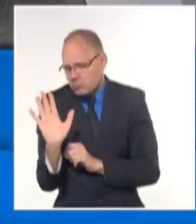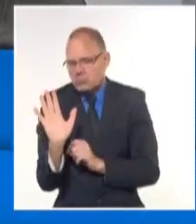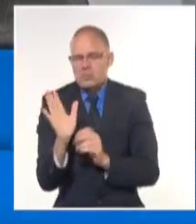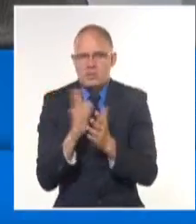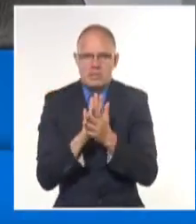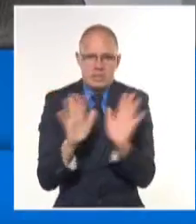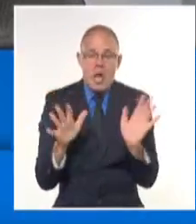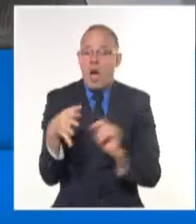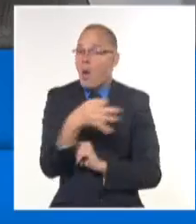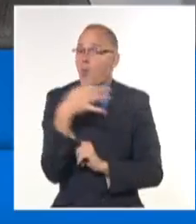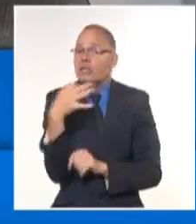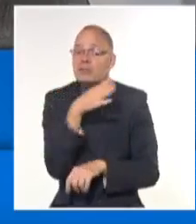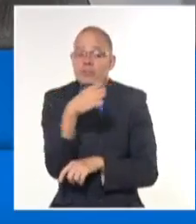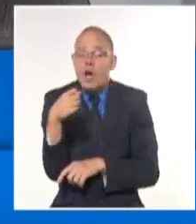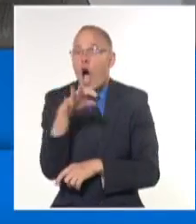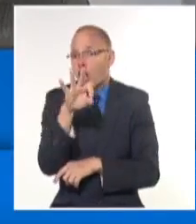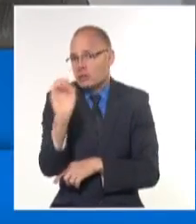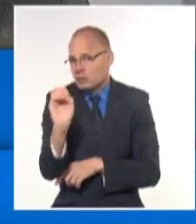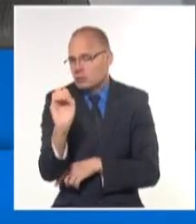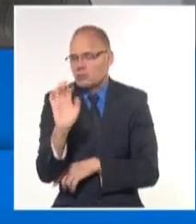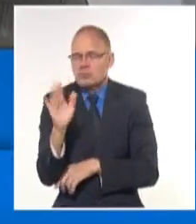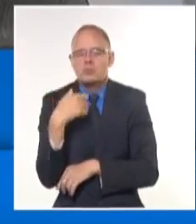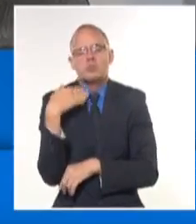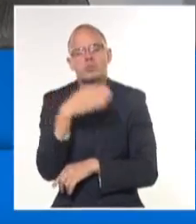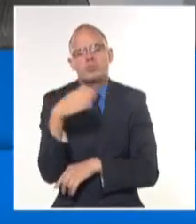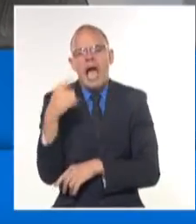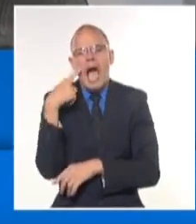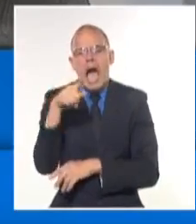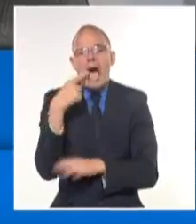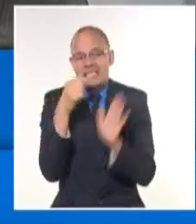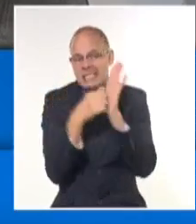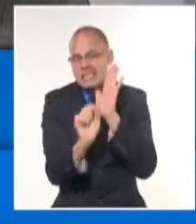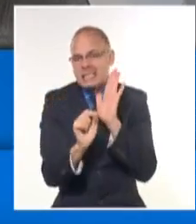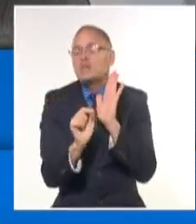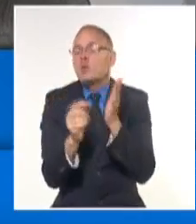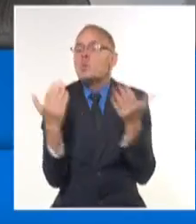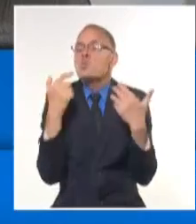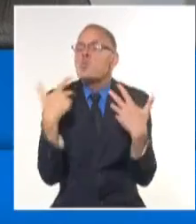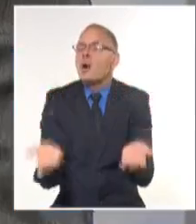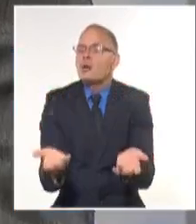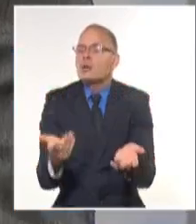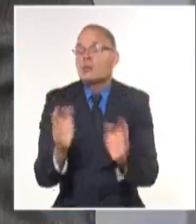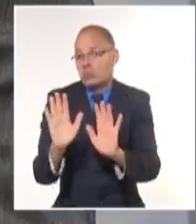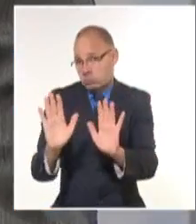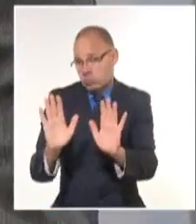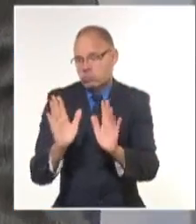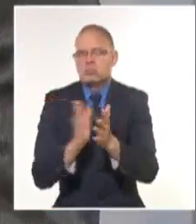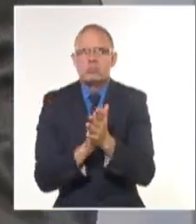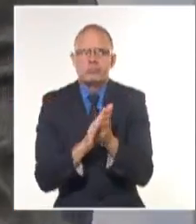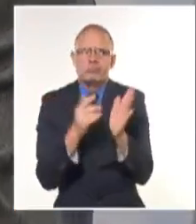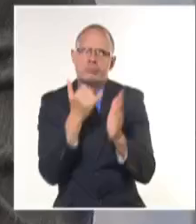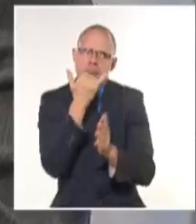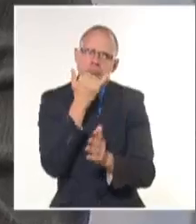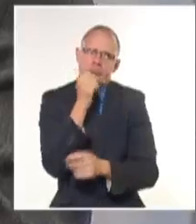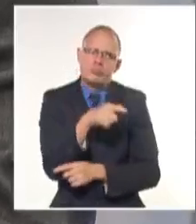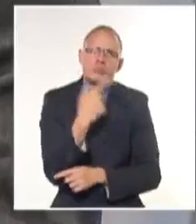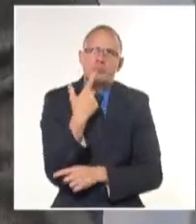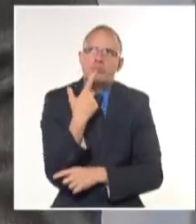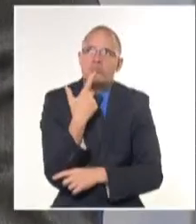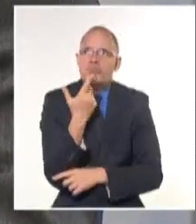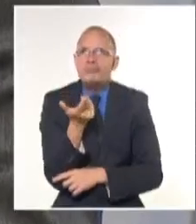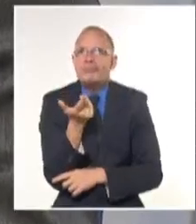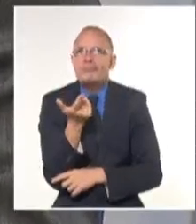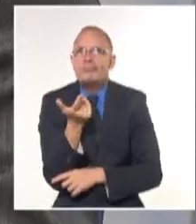comprobaron, es decir, se detectaron un grupo de infracciones graves. Un grupo de infracciones fundamentalmente. Hay hechos que vinculan a trabajadores,